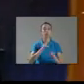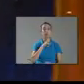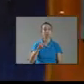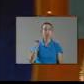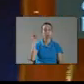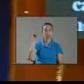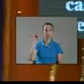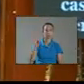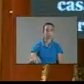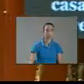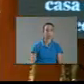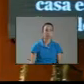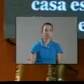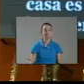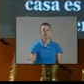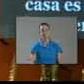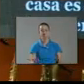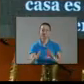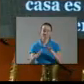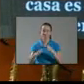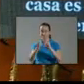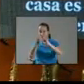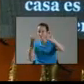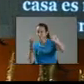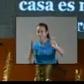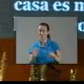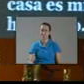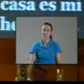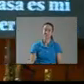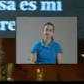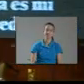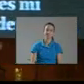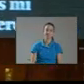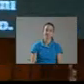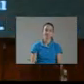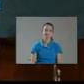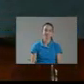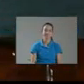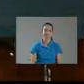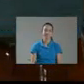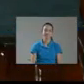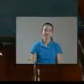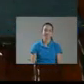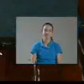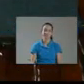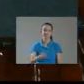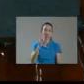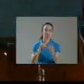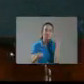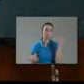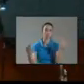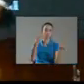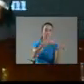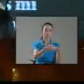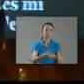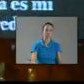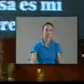escuche, eso sí el diablo lo sacó. Pero si Dios te sacó, entonces te tiene algo